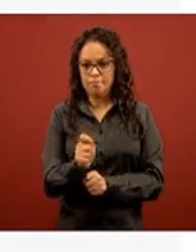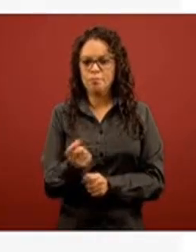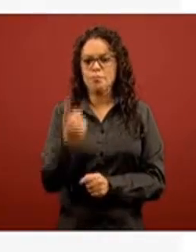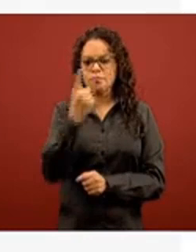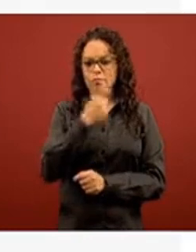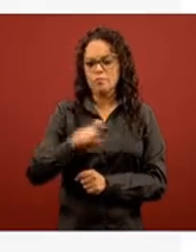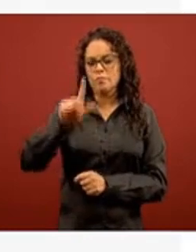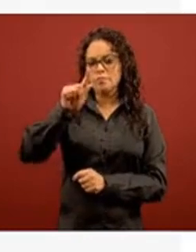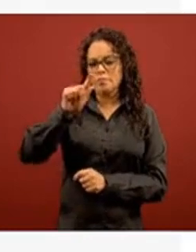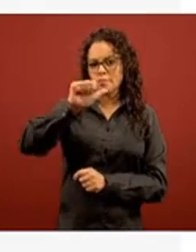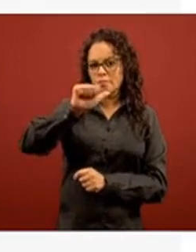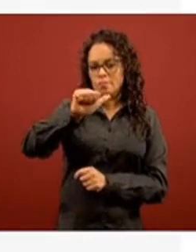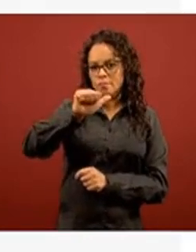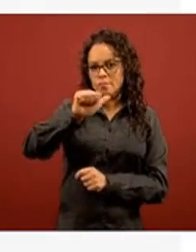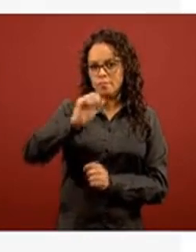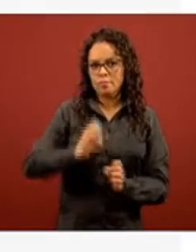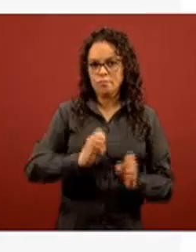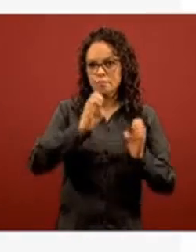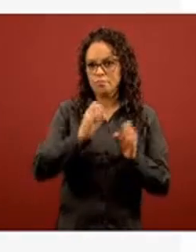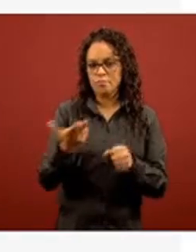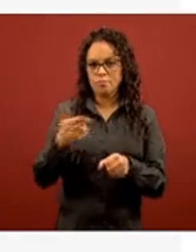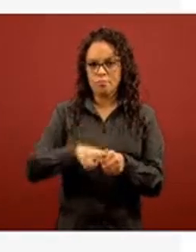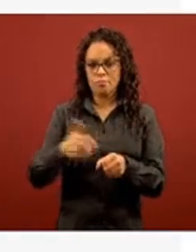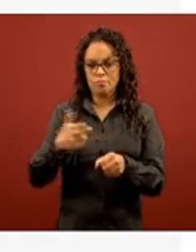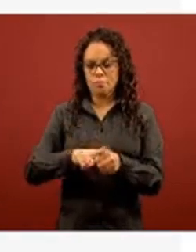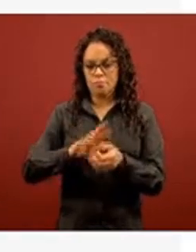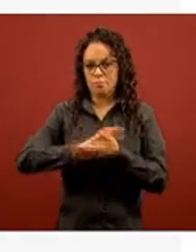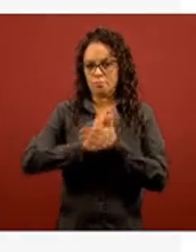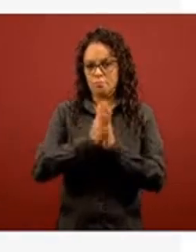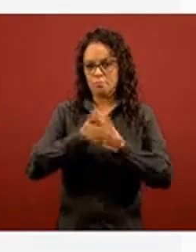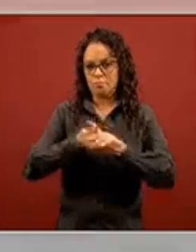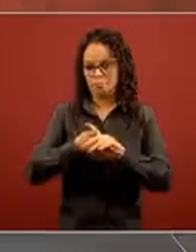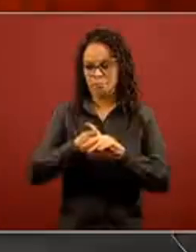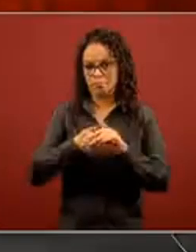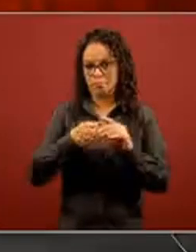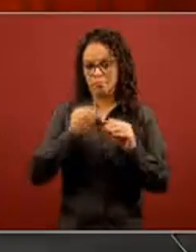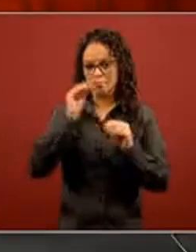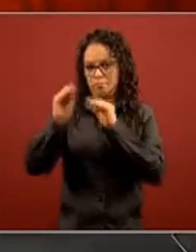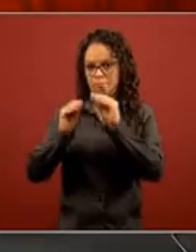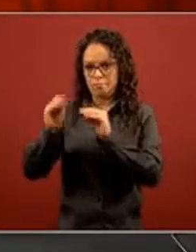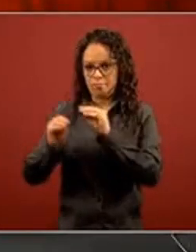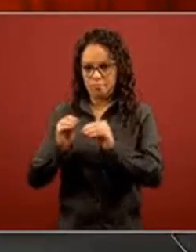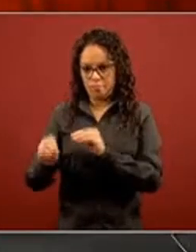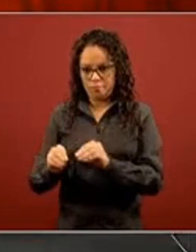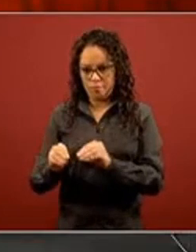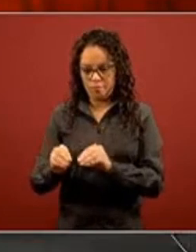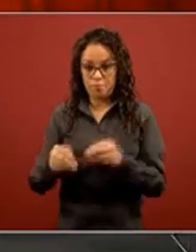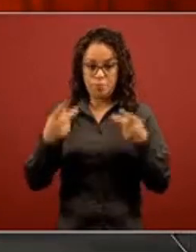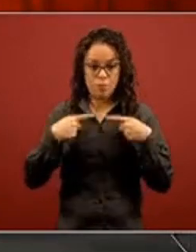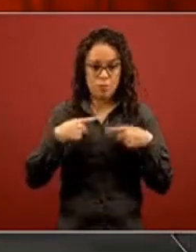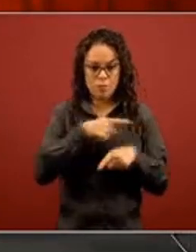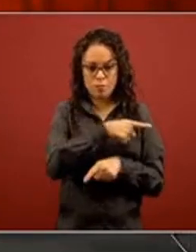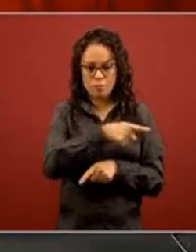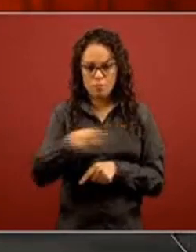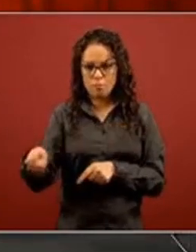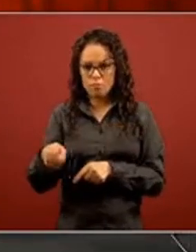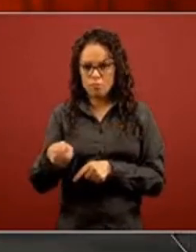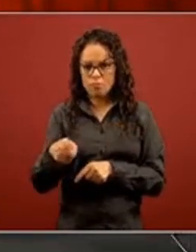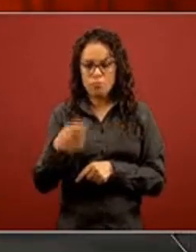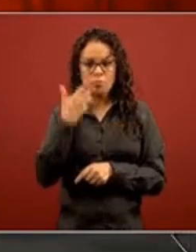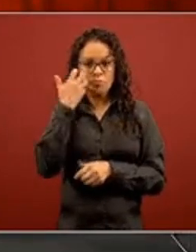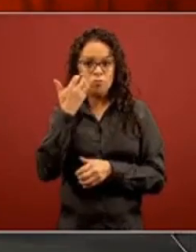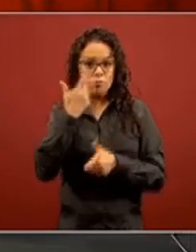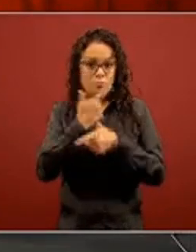176 hospitales de reconversión para evitar el ingreso de personas no autorizadas,